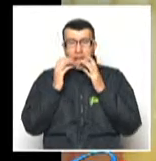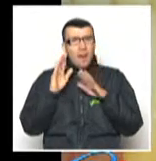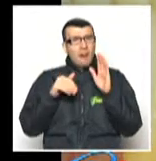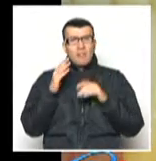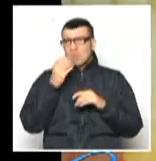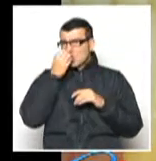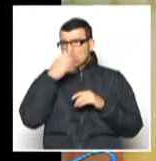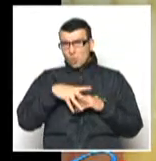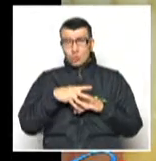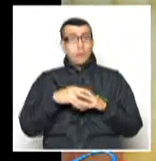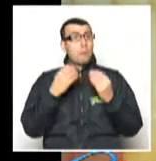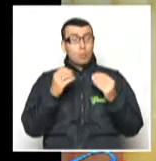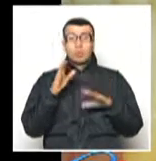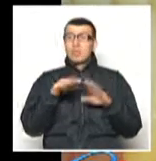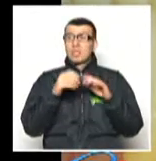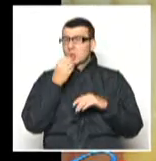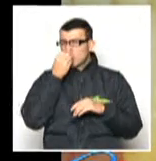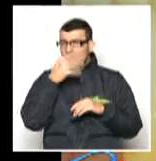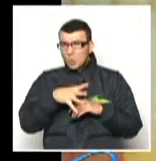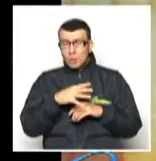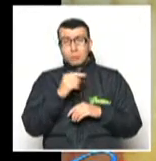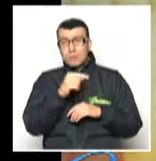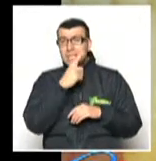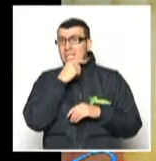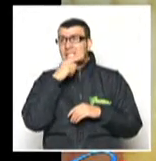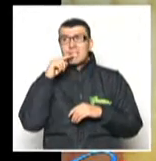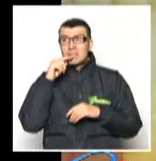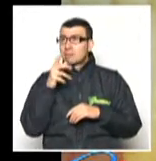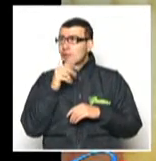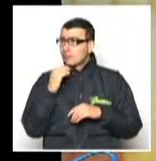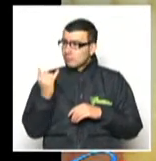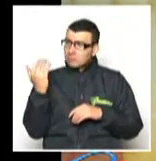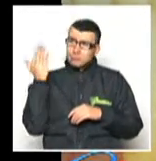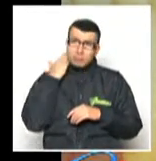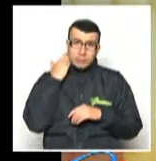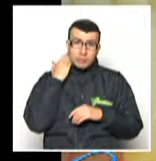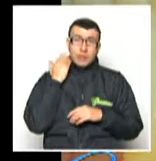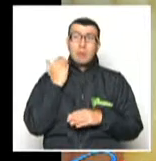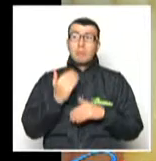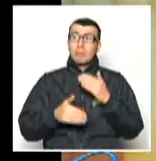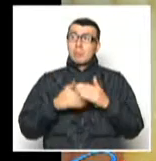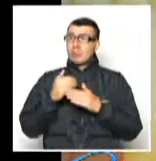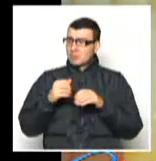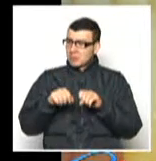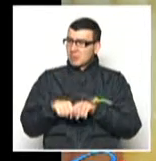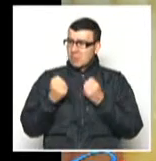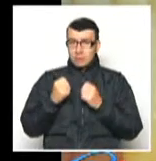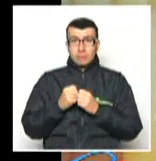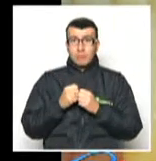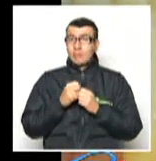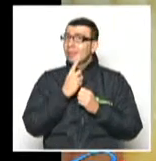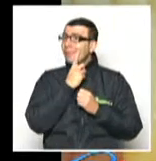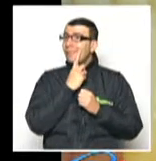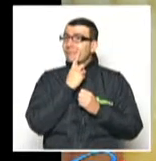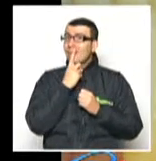en la mayoría de... Esto es una periodontitis. A una mala higiene oral y acaba con todo. No con los dientes.